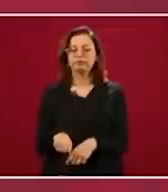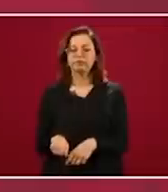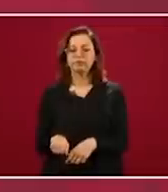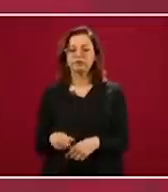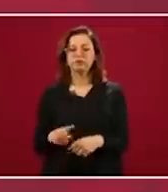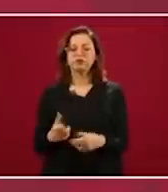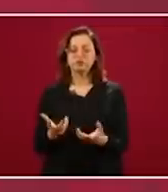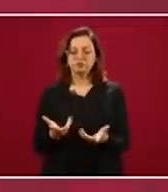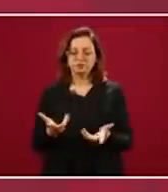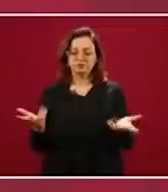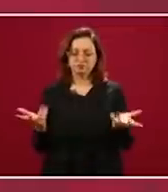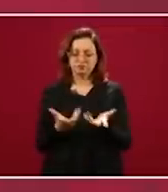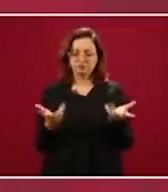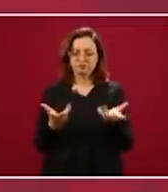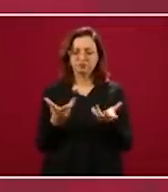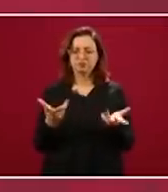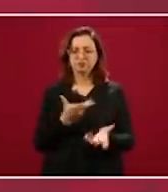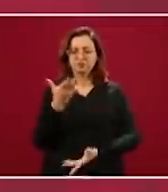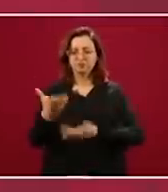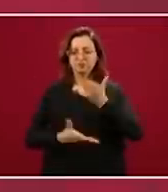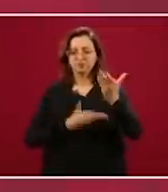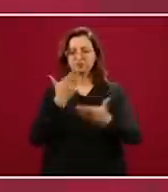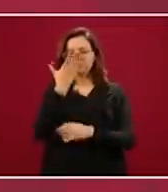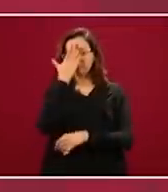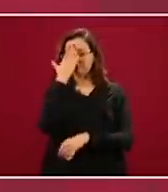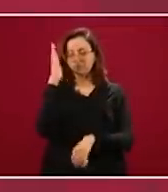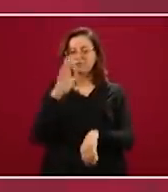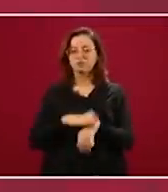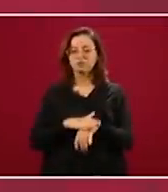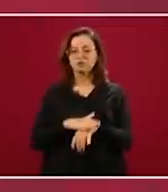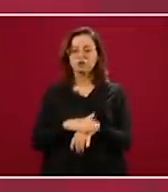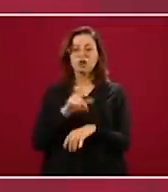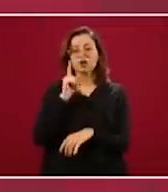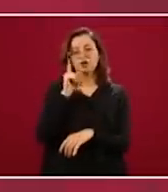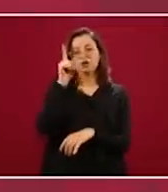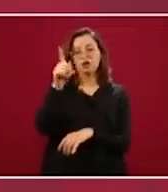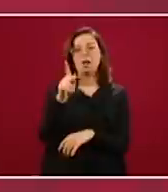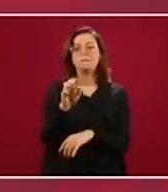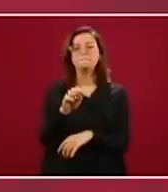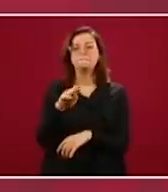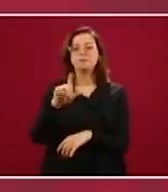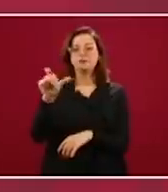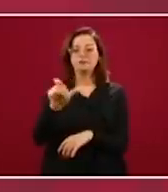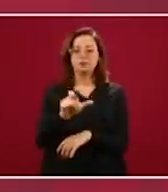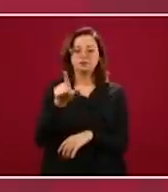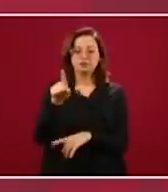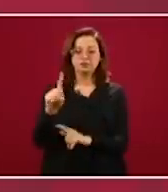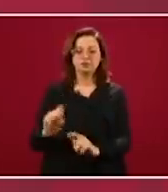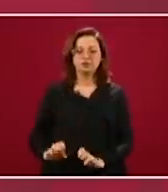el acto en la torre de Pemex,